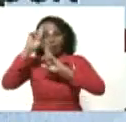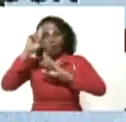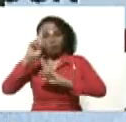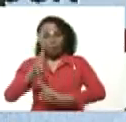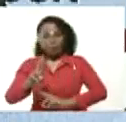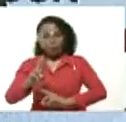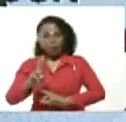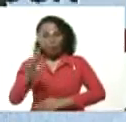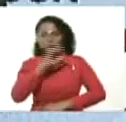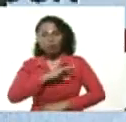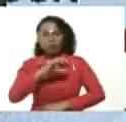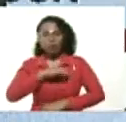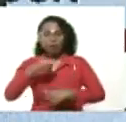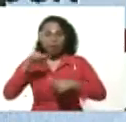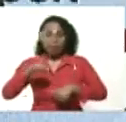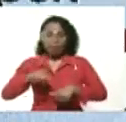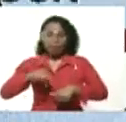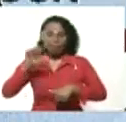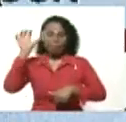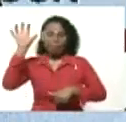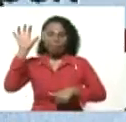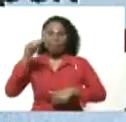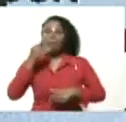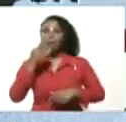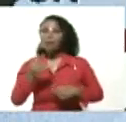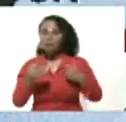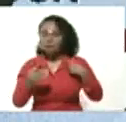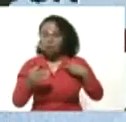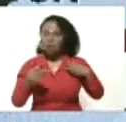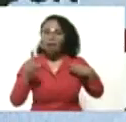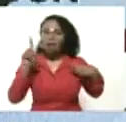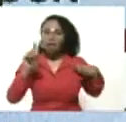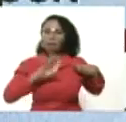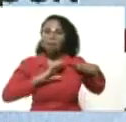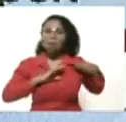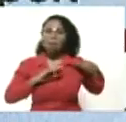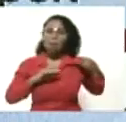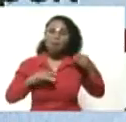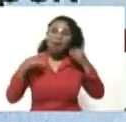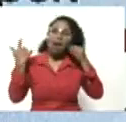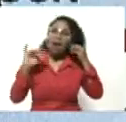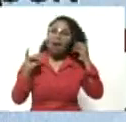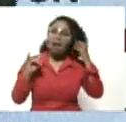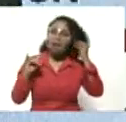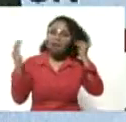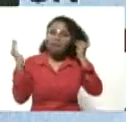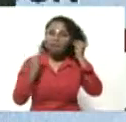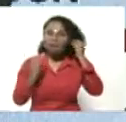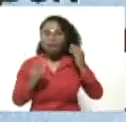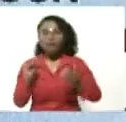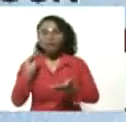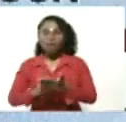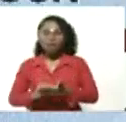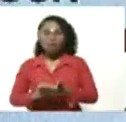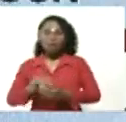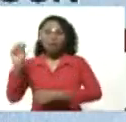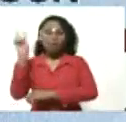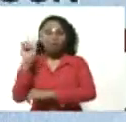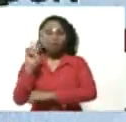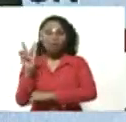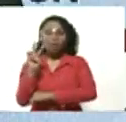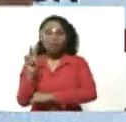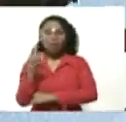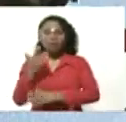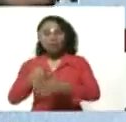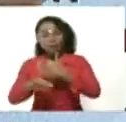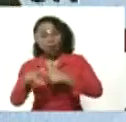a la soberanía de este país, que permitirá que sus riquezas regresen y que también puedan hacerlo los venezolanos que han salido del